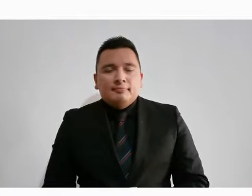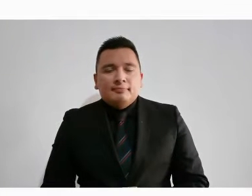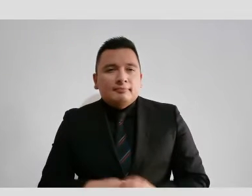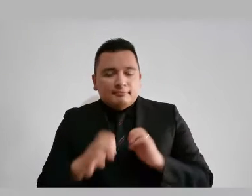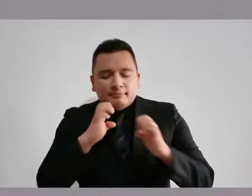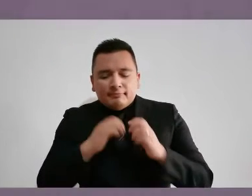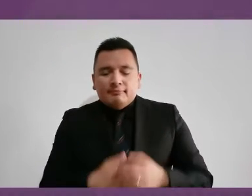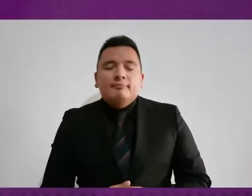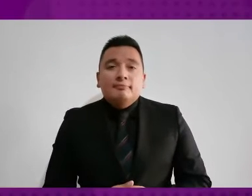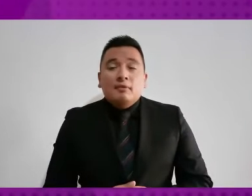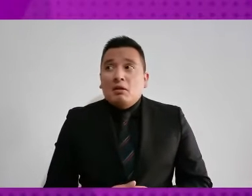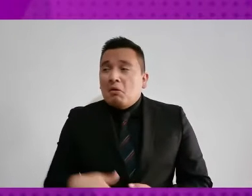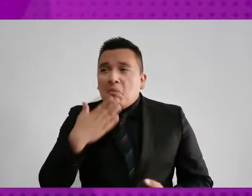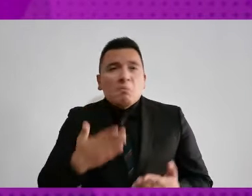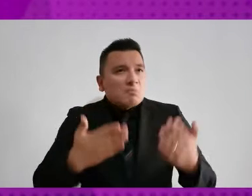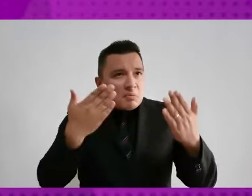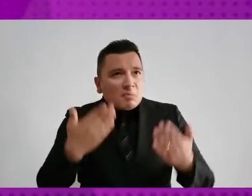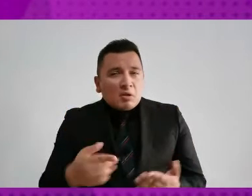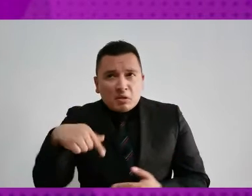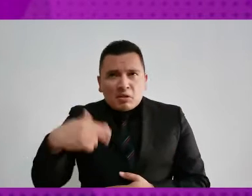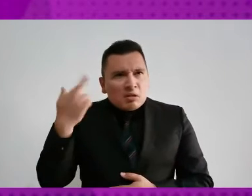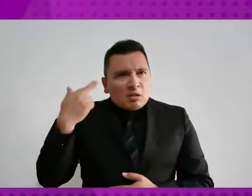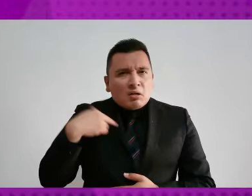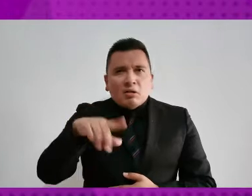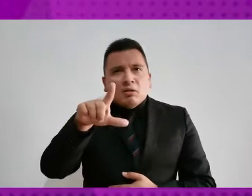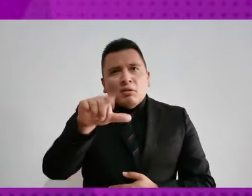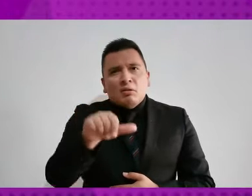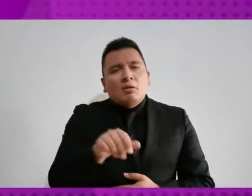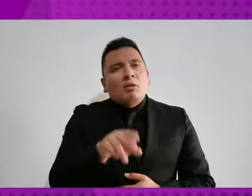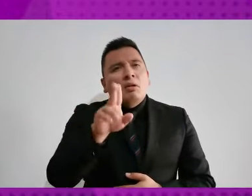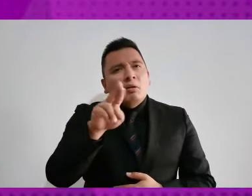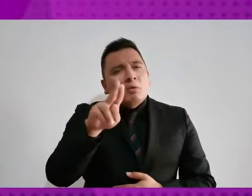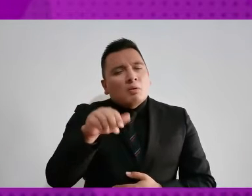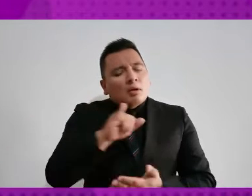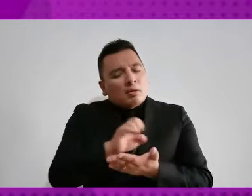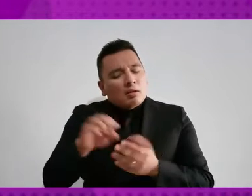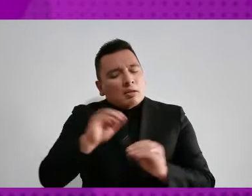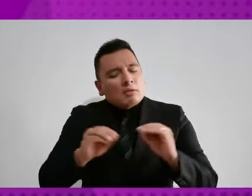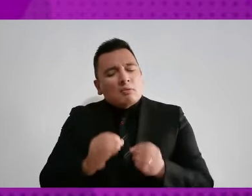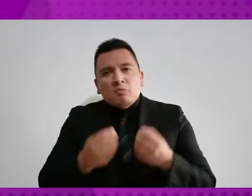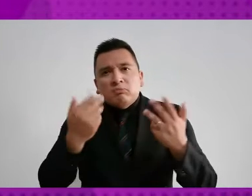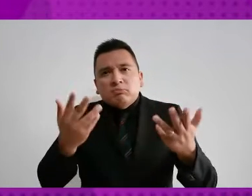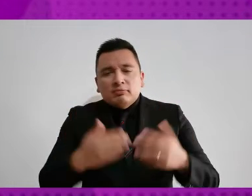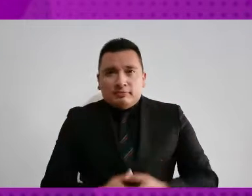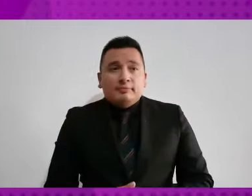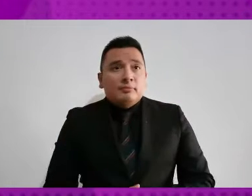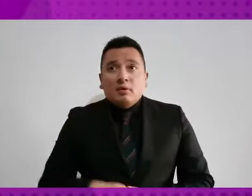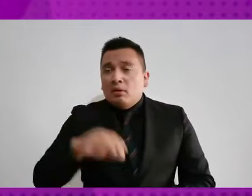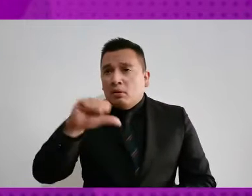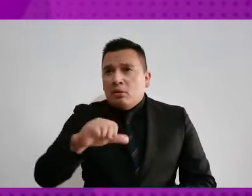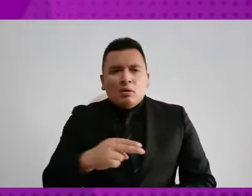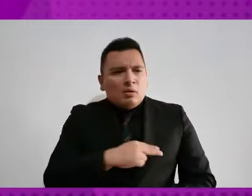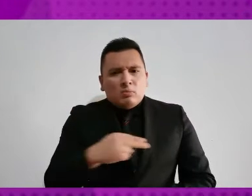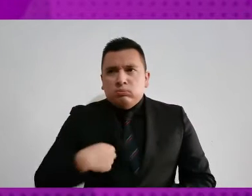entrevista. Bienvenidas y bienvenidos a La Urna, el programa de radio y televisión del Instituto Electoral de Coahuila. El día de